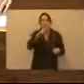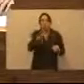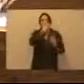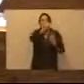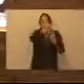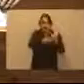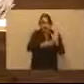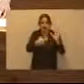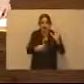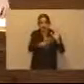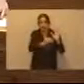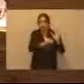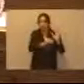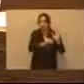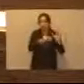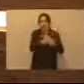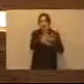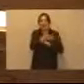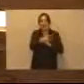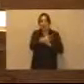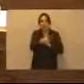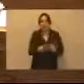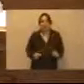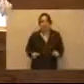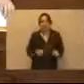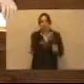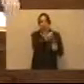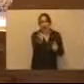espera. 500 euros.